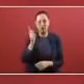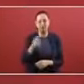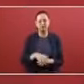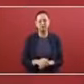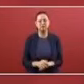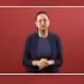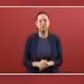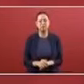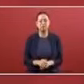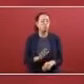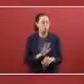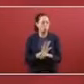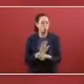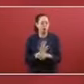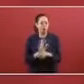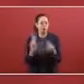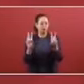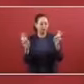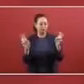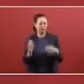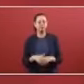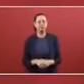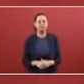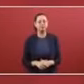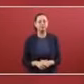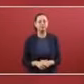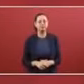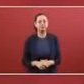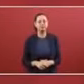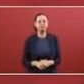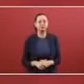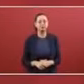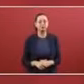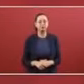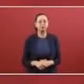acerca de que hay que